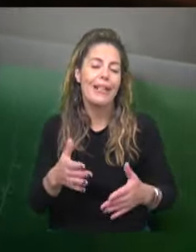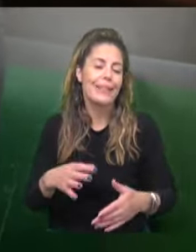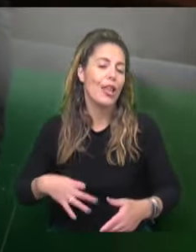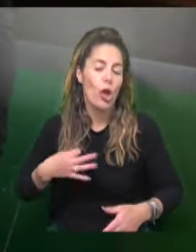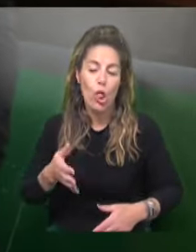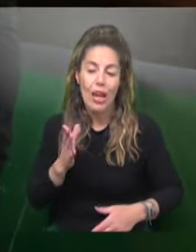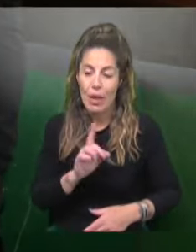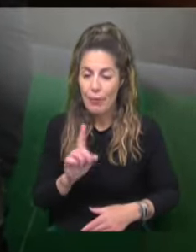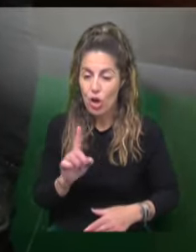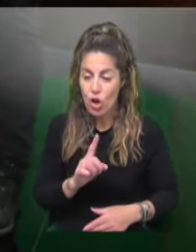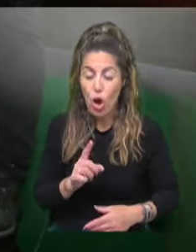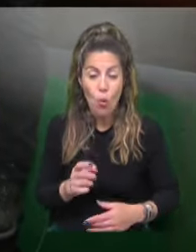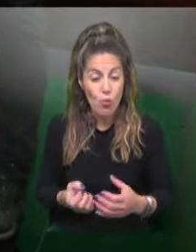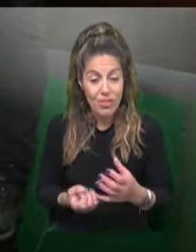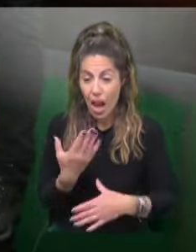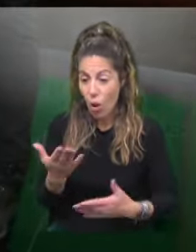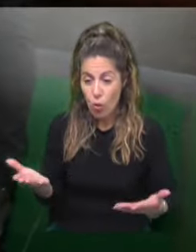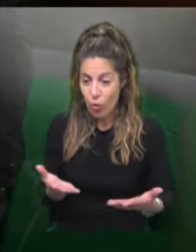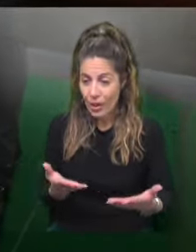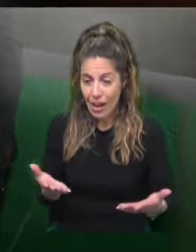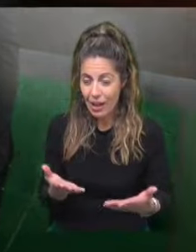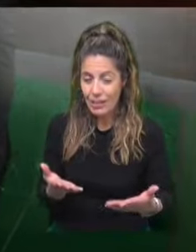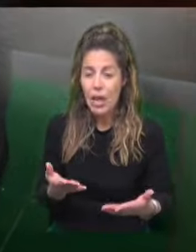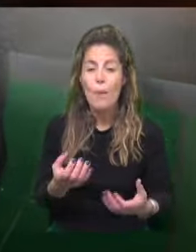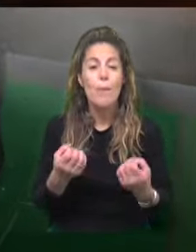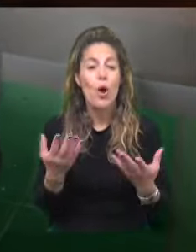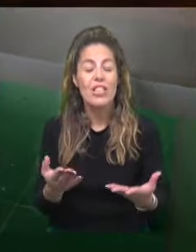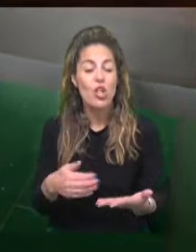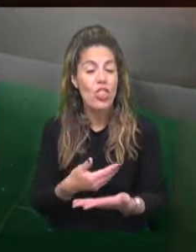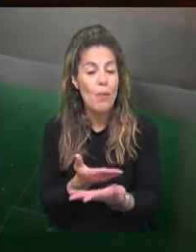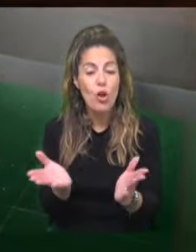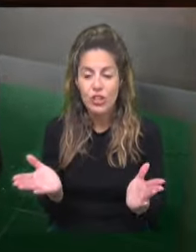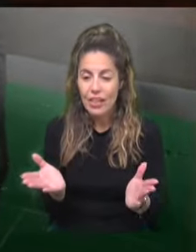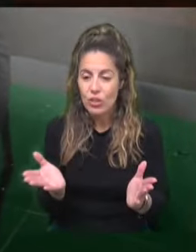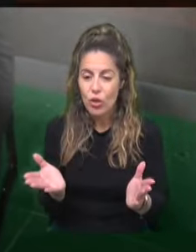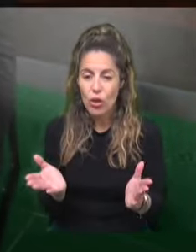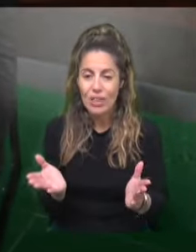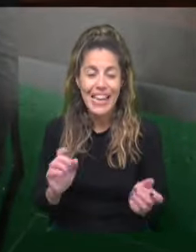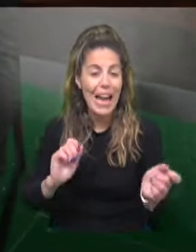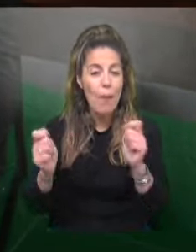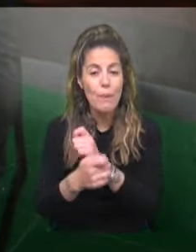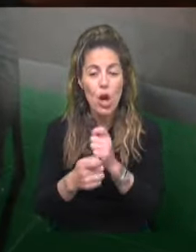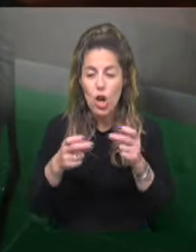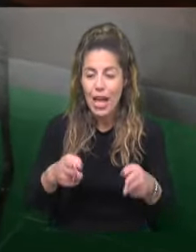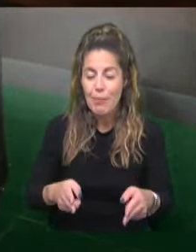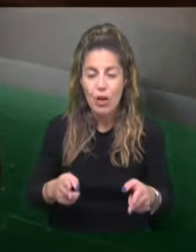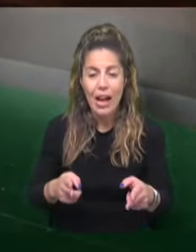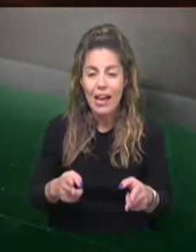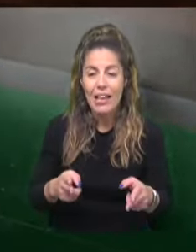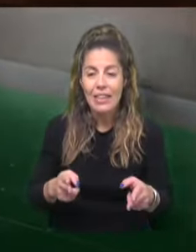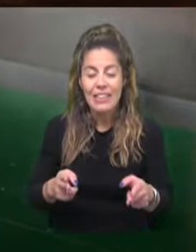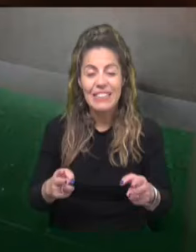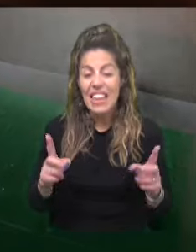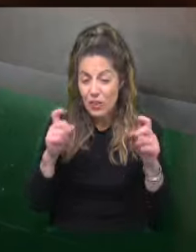la vida pero en realidad es muy reciente y y por lo tanto está demostrando que que que cambió la época y que le cuesta